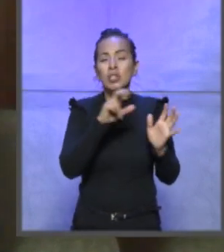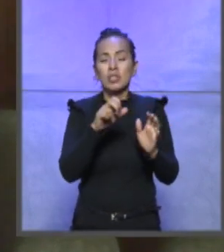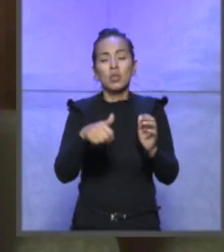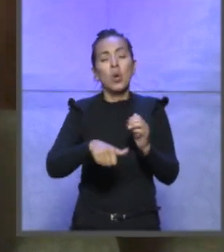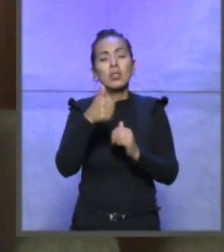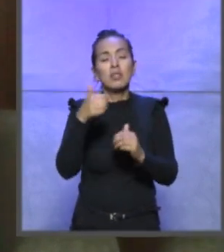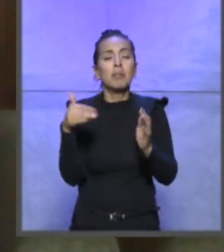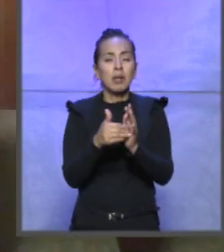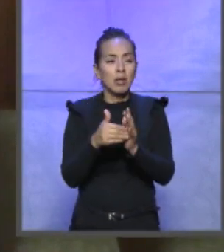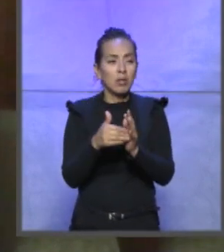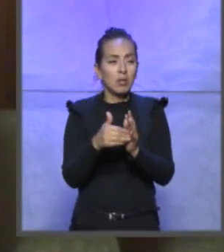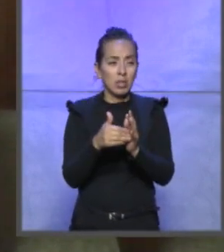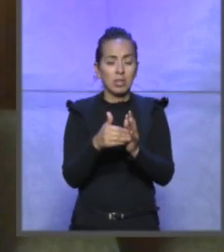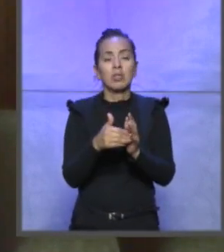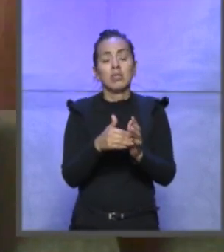1.811.505